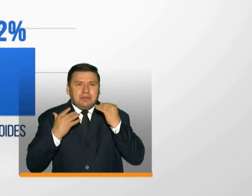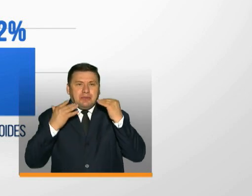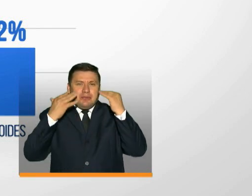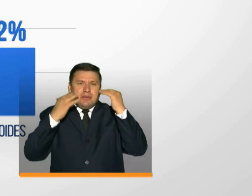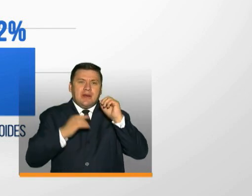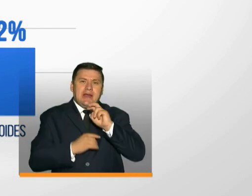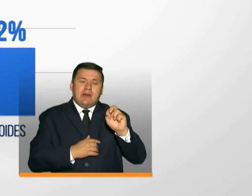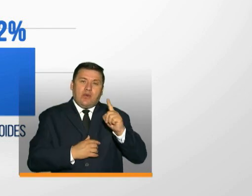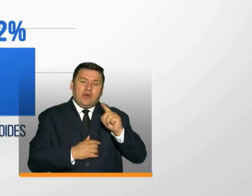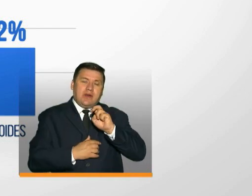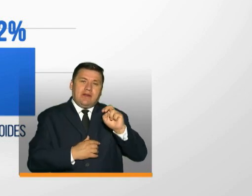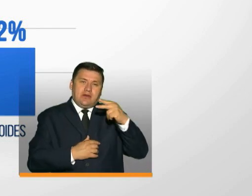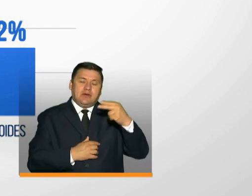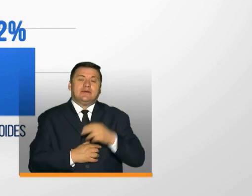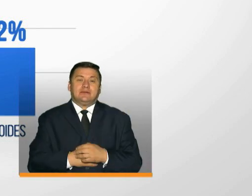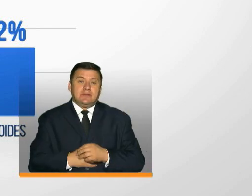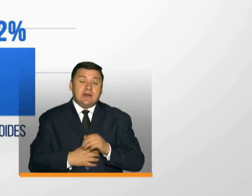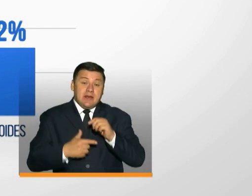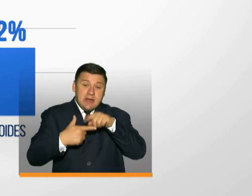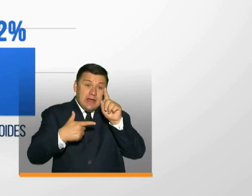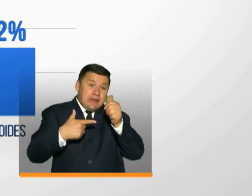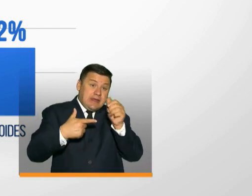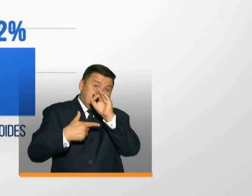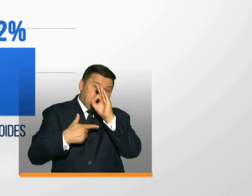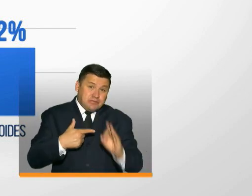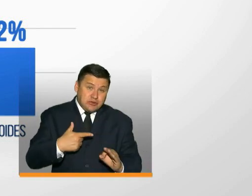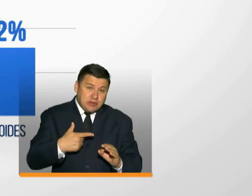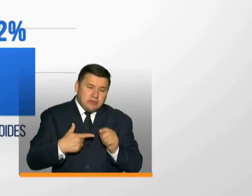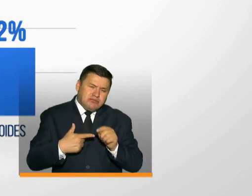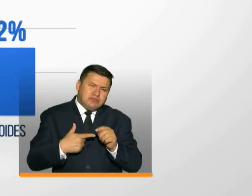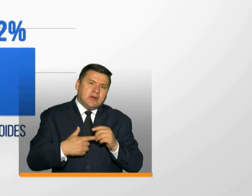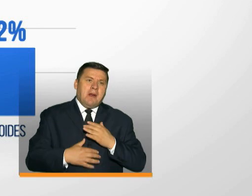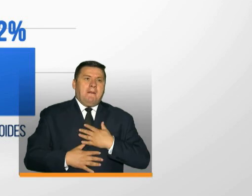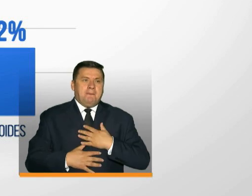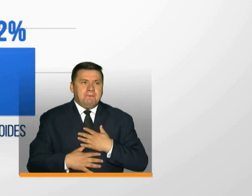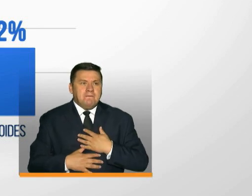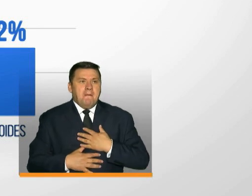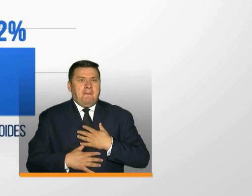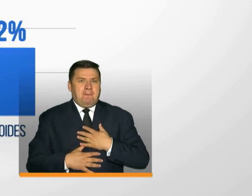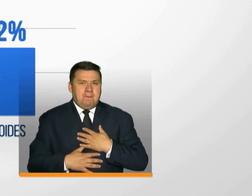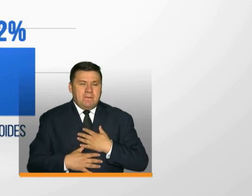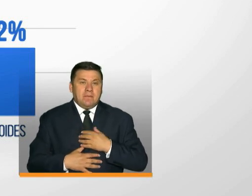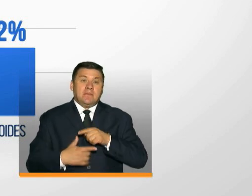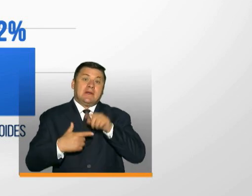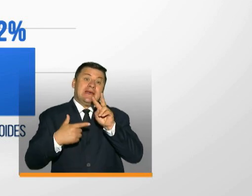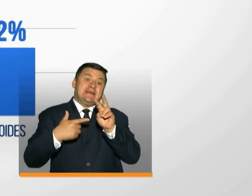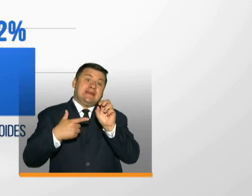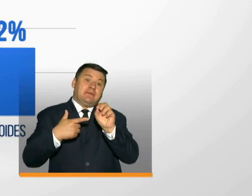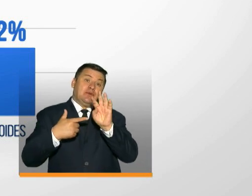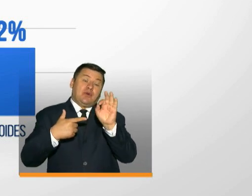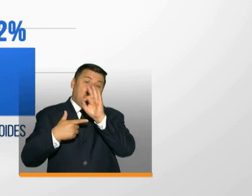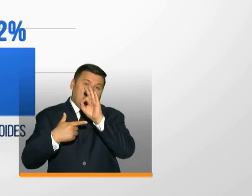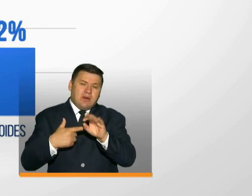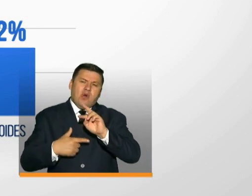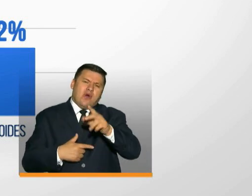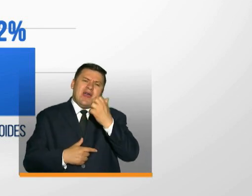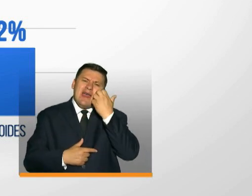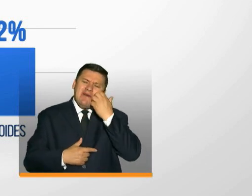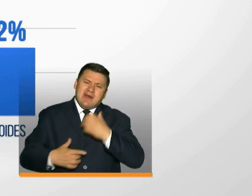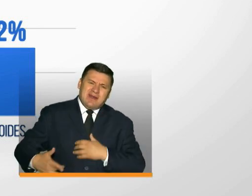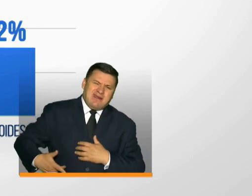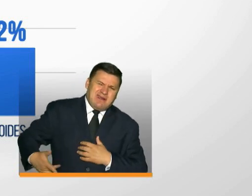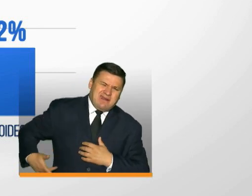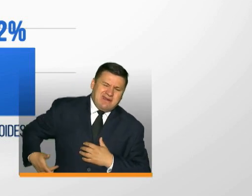2. El 10% ha tenido alguna afectación respiratoria. El 7.9% ha tenido alguna enfermedad